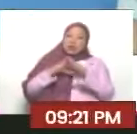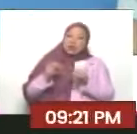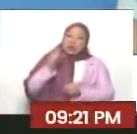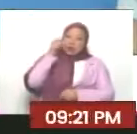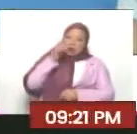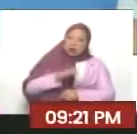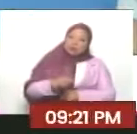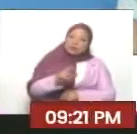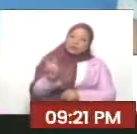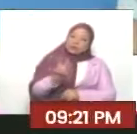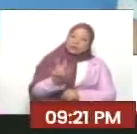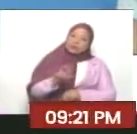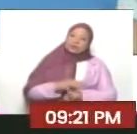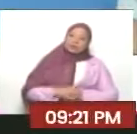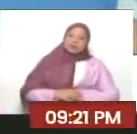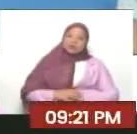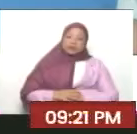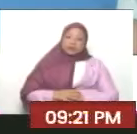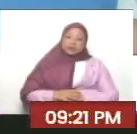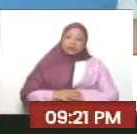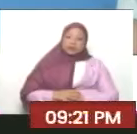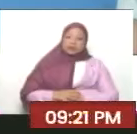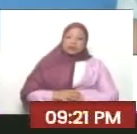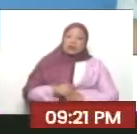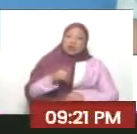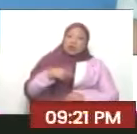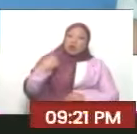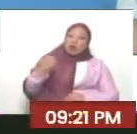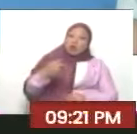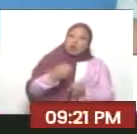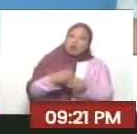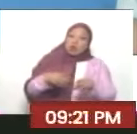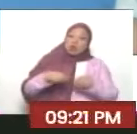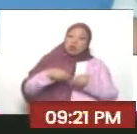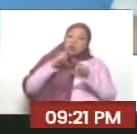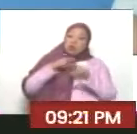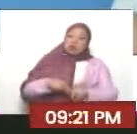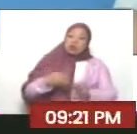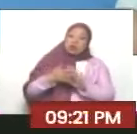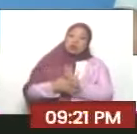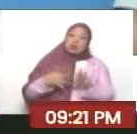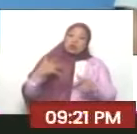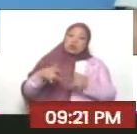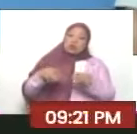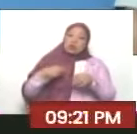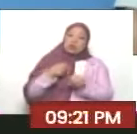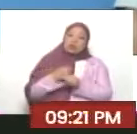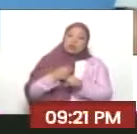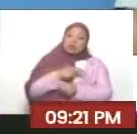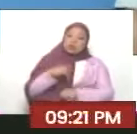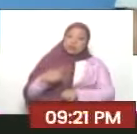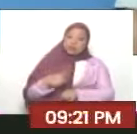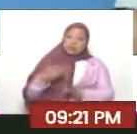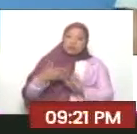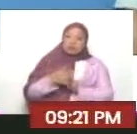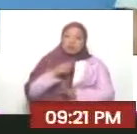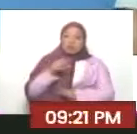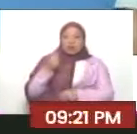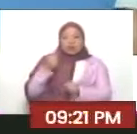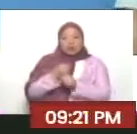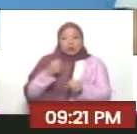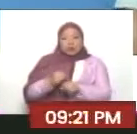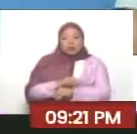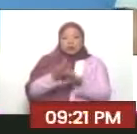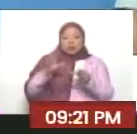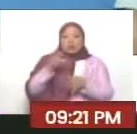nuestro pueblo. Realmente, luego de que logramos romper y establecer este récord Guinness, bueno, ha quedado claro que